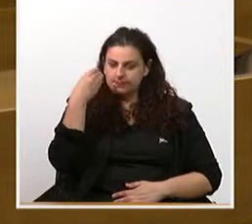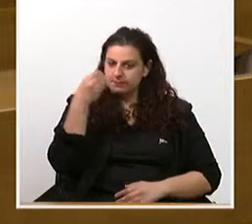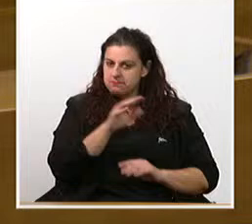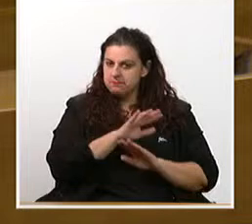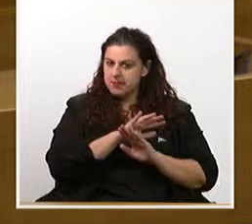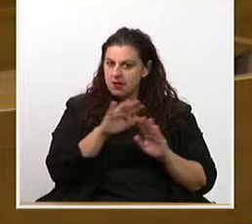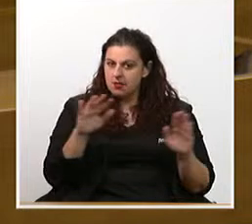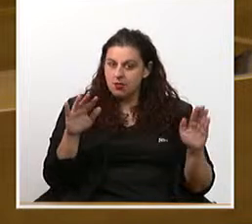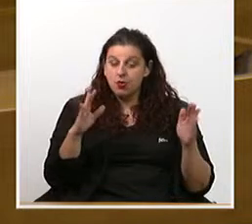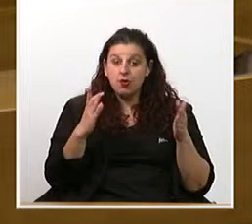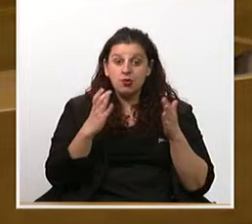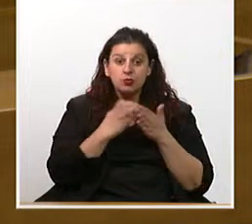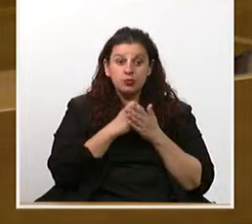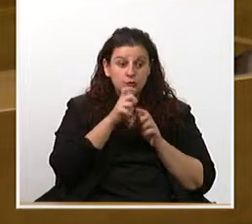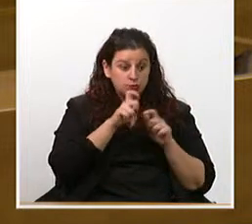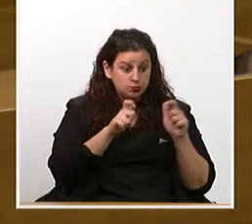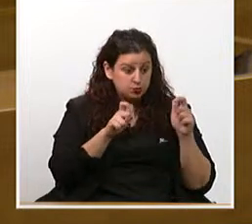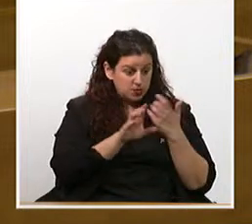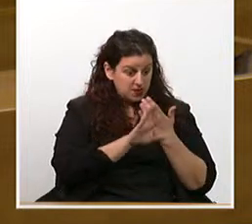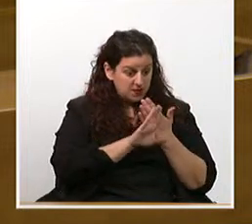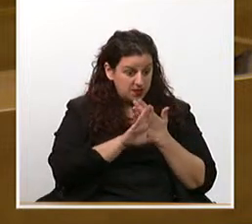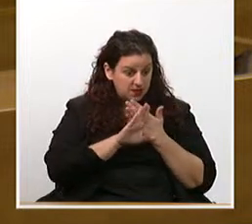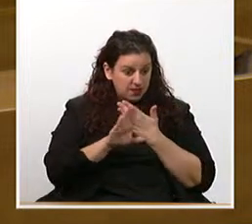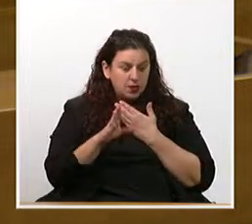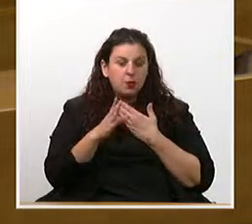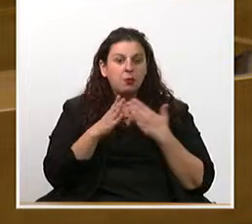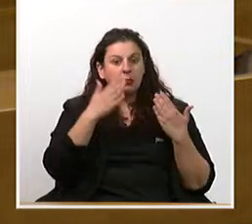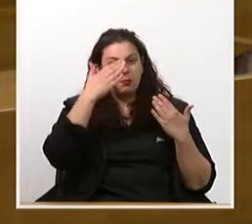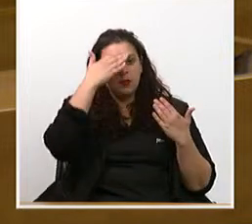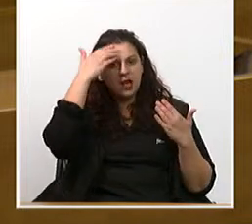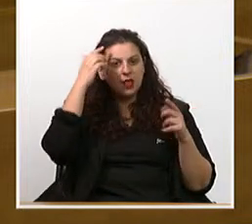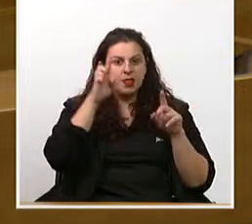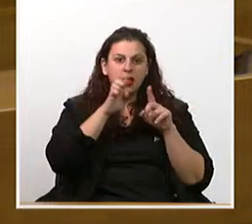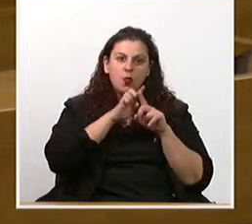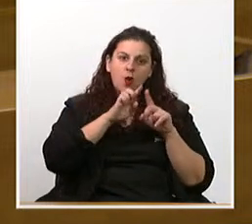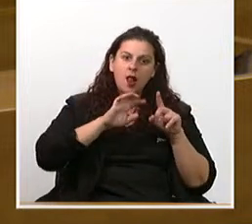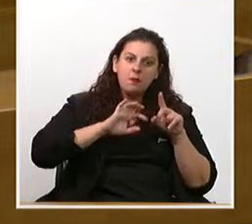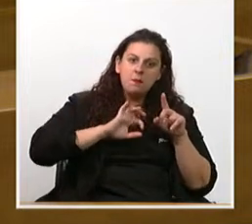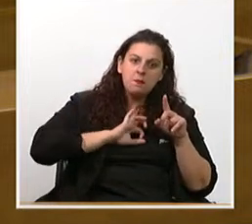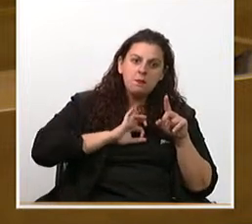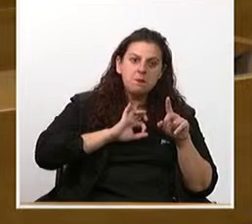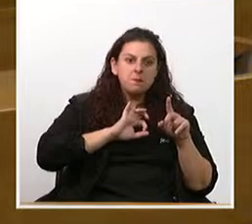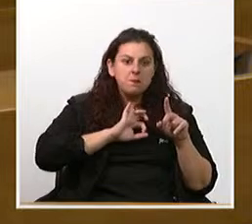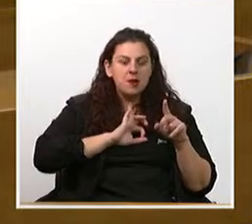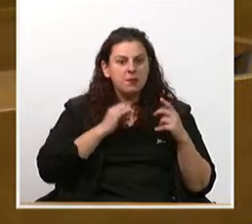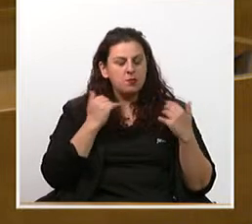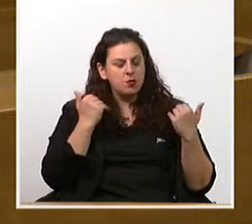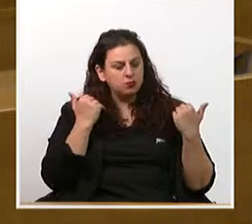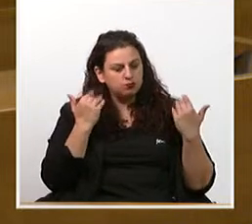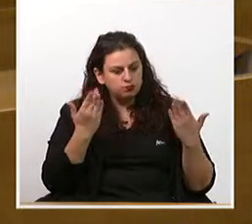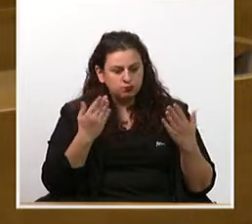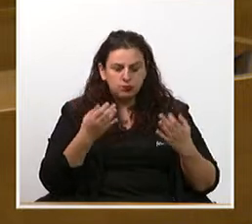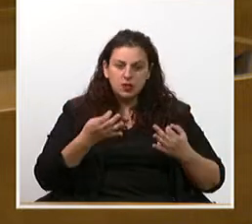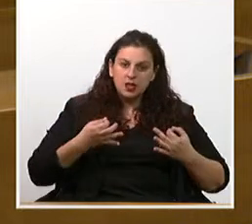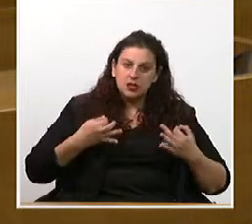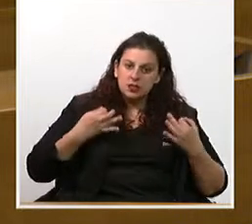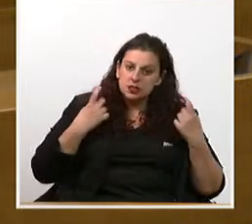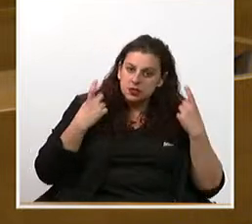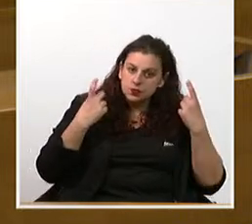uno de nuestros vecinos merece una medalla a la entrega al esfuerzo y al compromiso